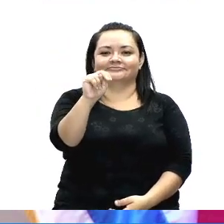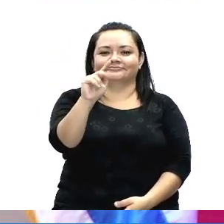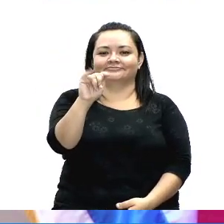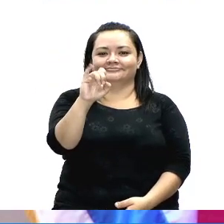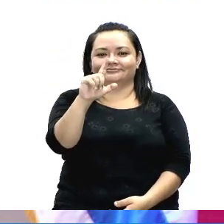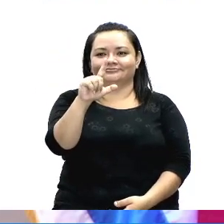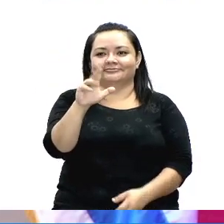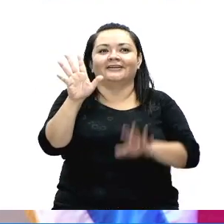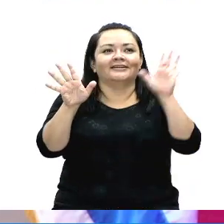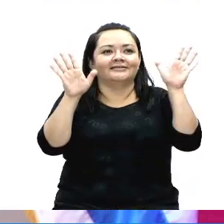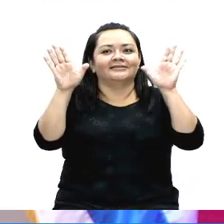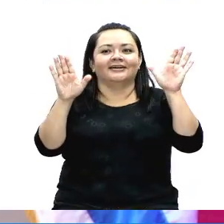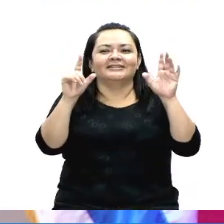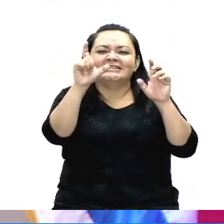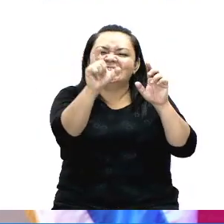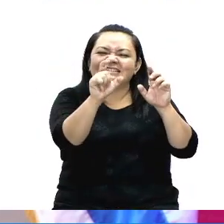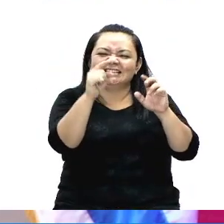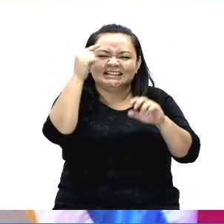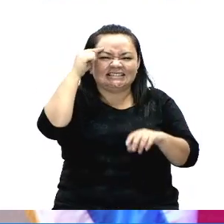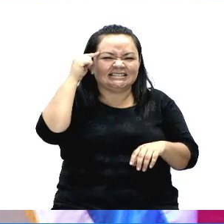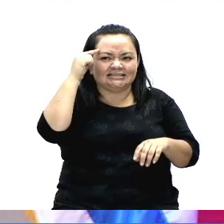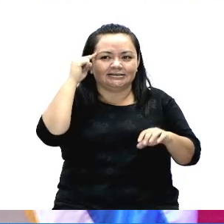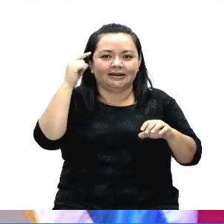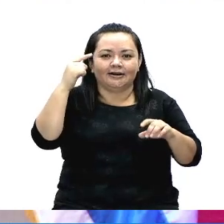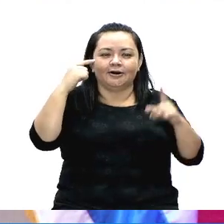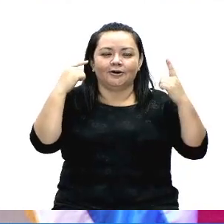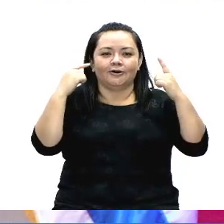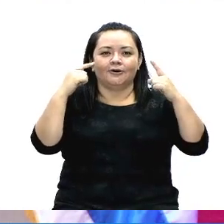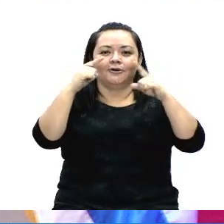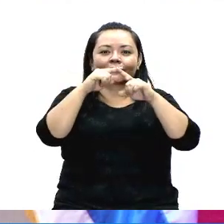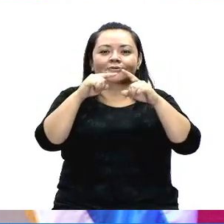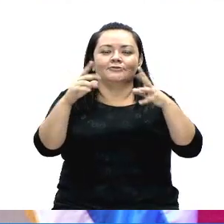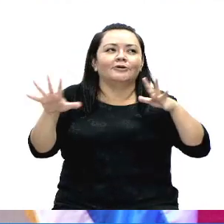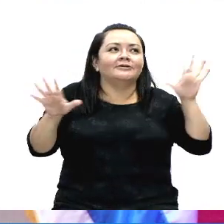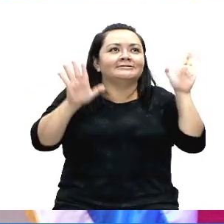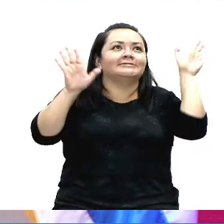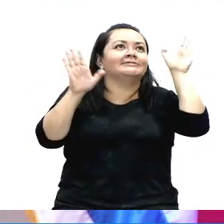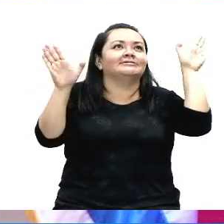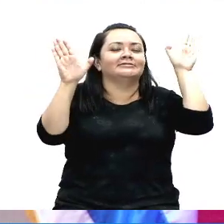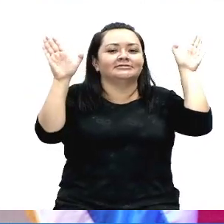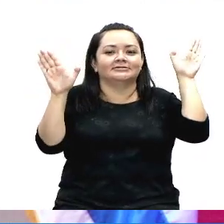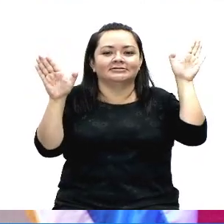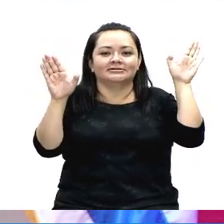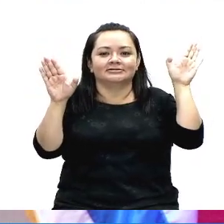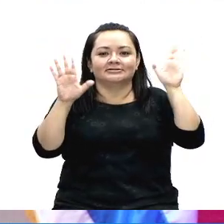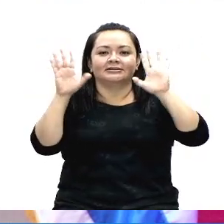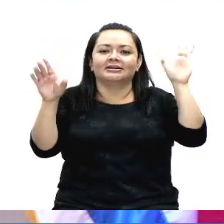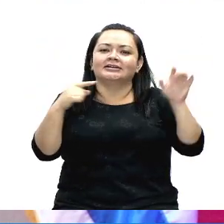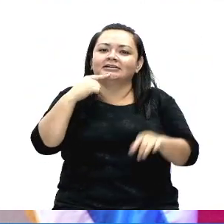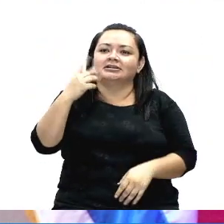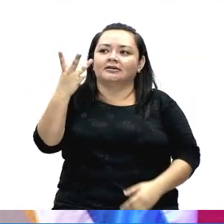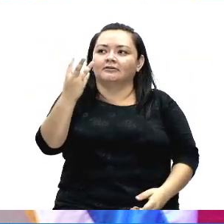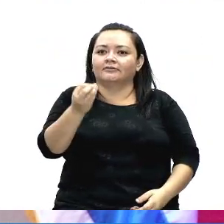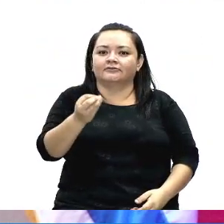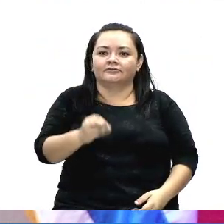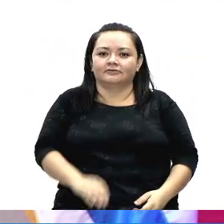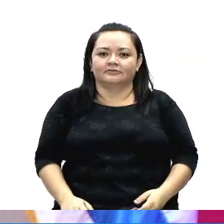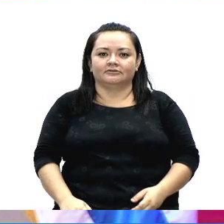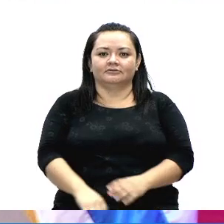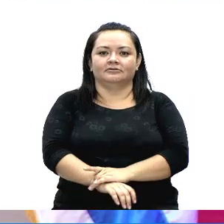llevas lagartijas negrita para la cabecita roja quien desapareció los cantiles